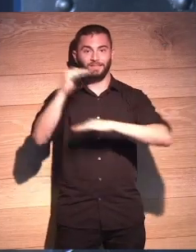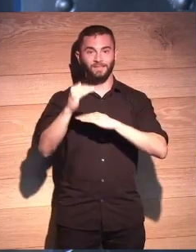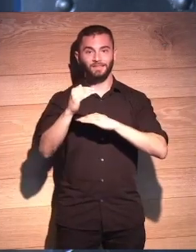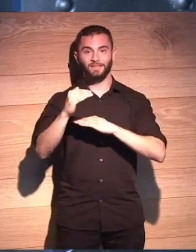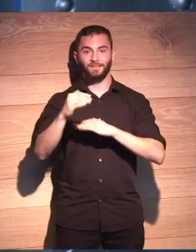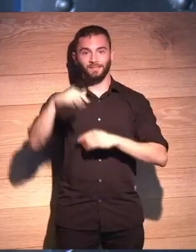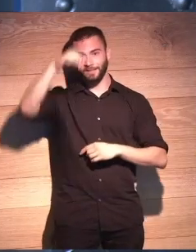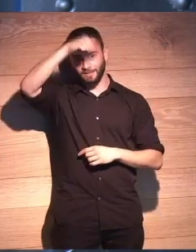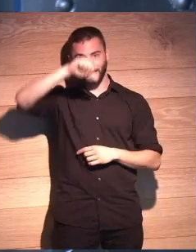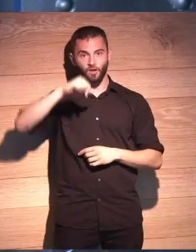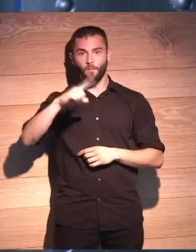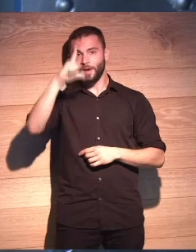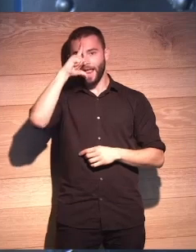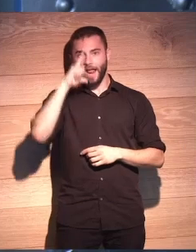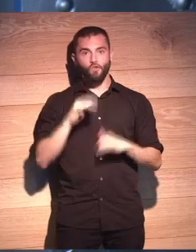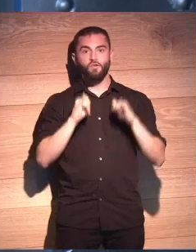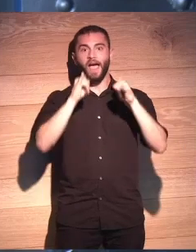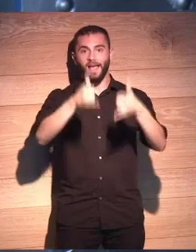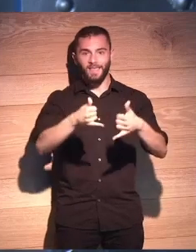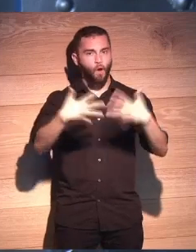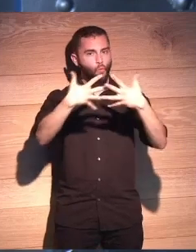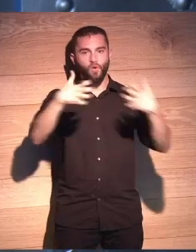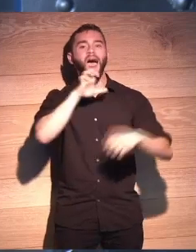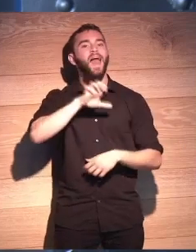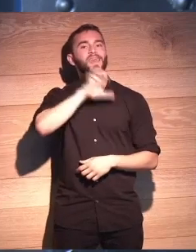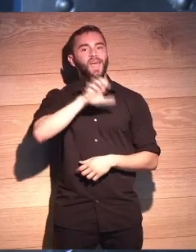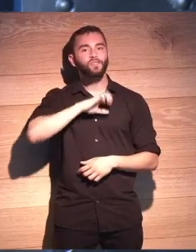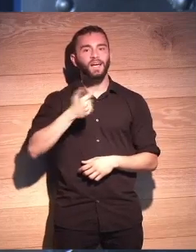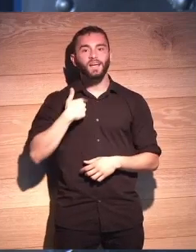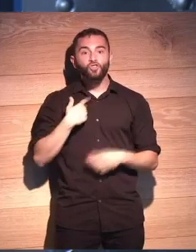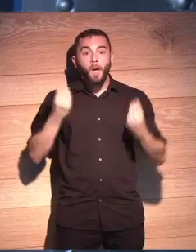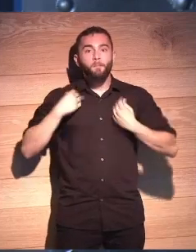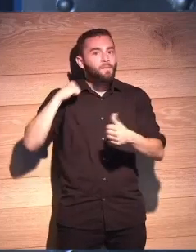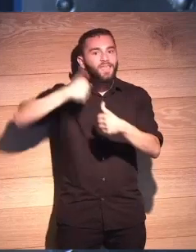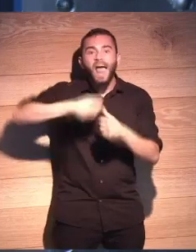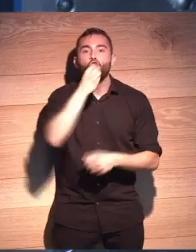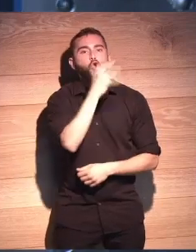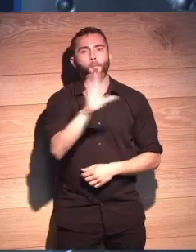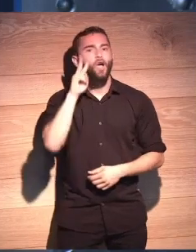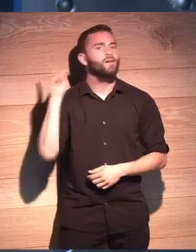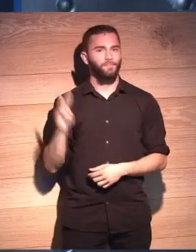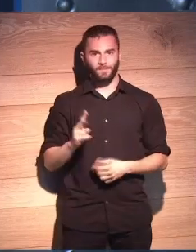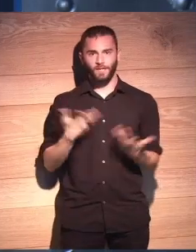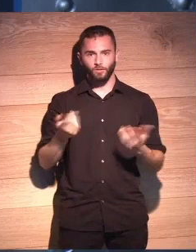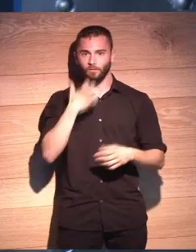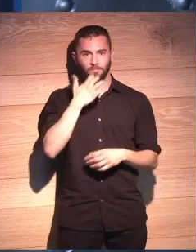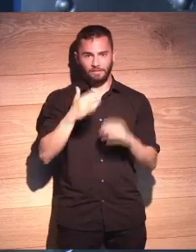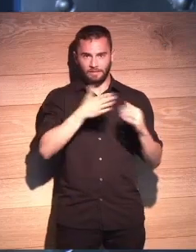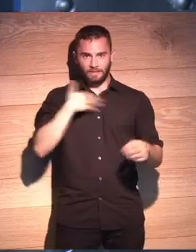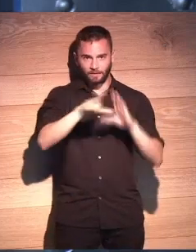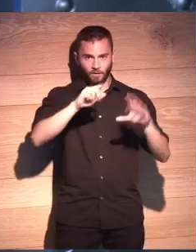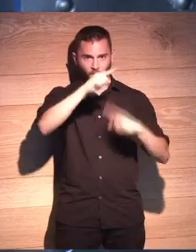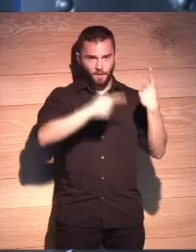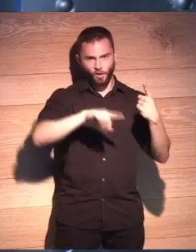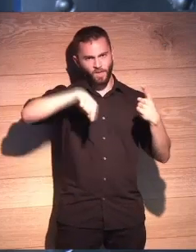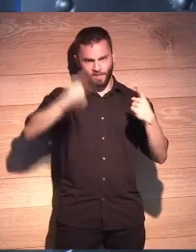hombre a la luna, con una anécdota que me parece lo mejor que yo he visto en mi vida. Si queréis, ponemos el primero y luego ya ponemos el último, que os